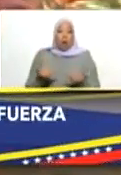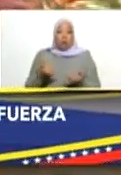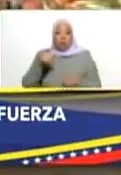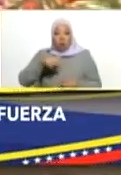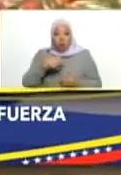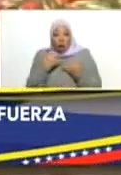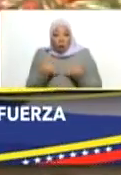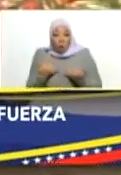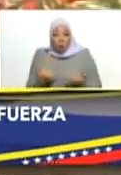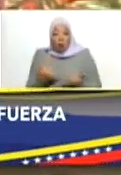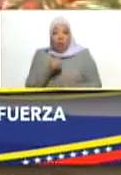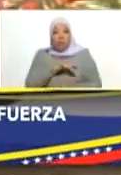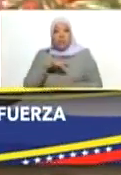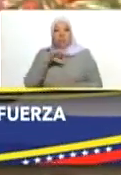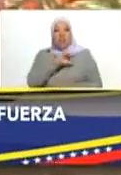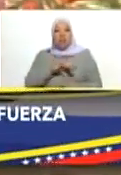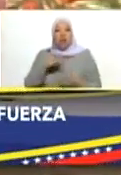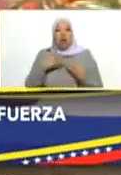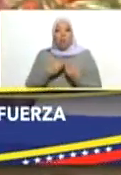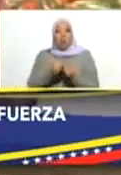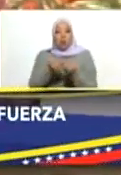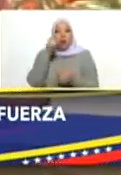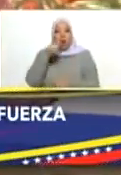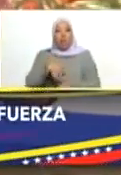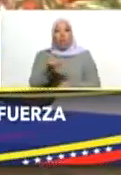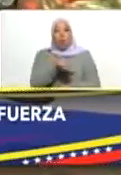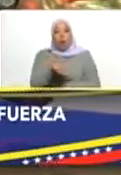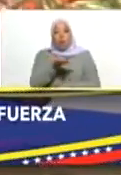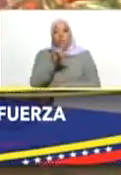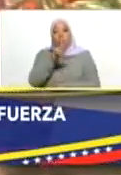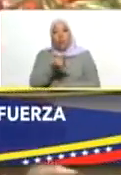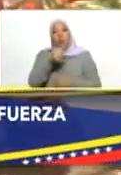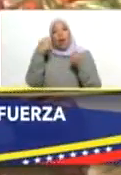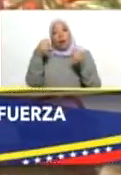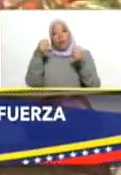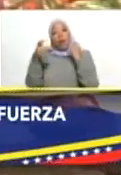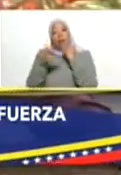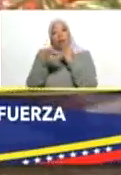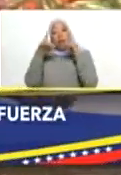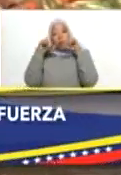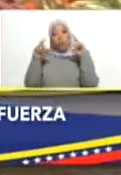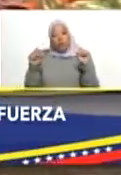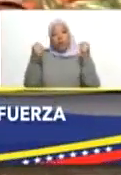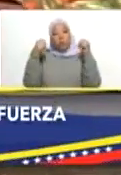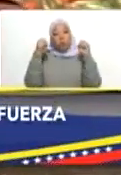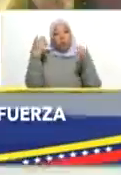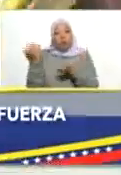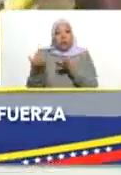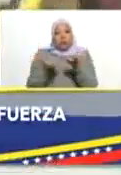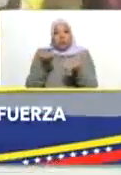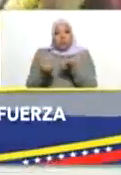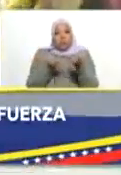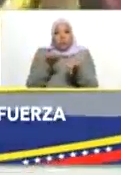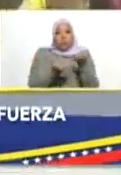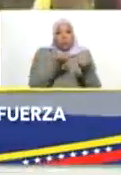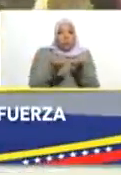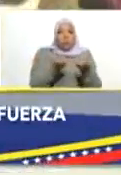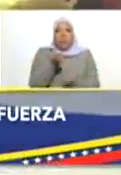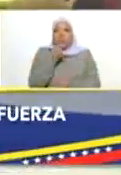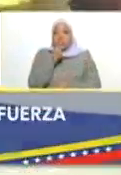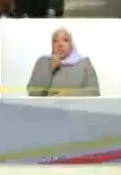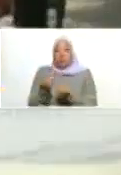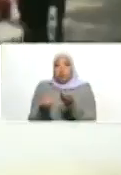este momento en Chile, acompañando al pueblo chileno y aplicando sus técnicas para vencer ese tremendo incendio forestal